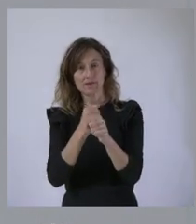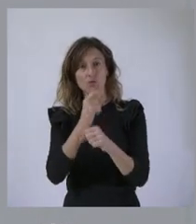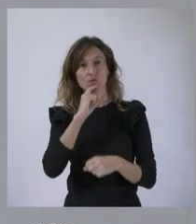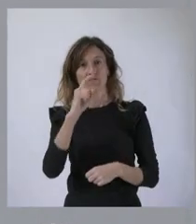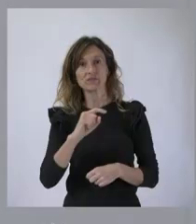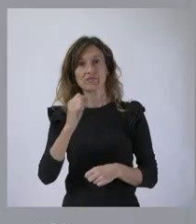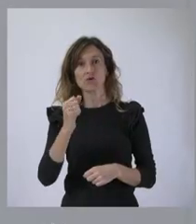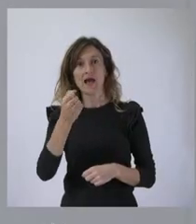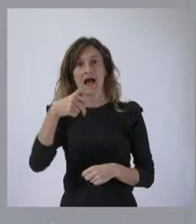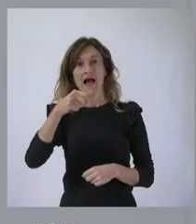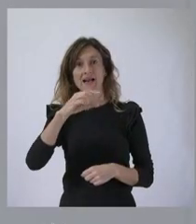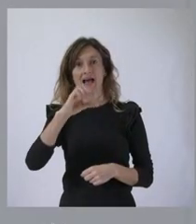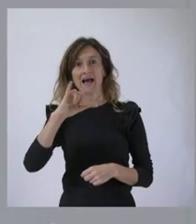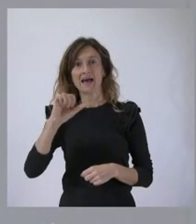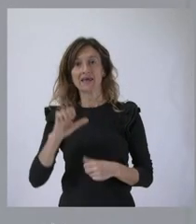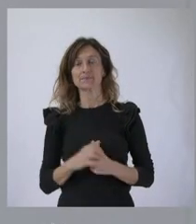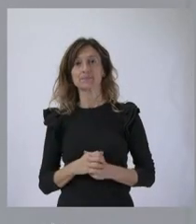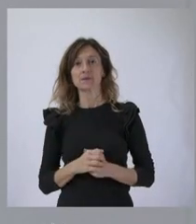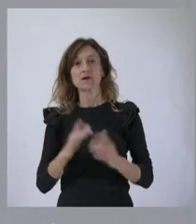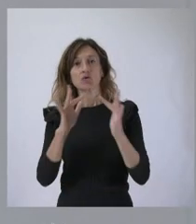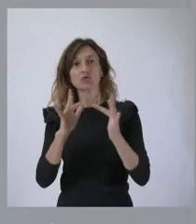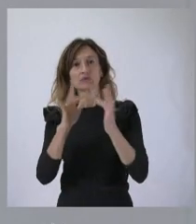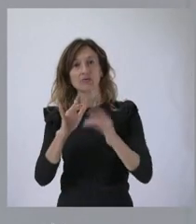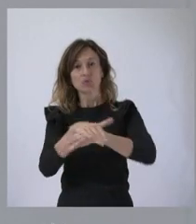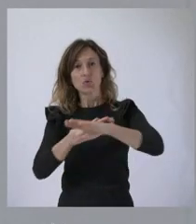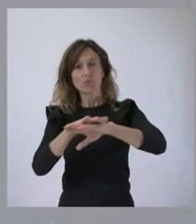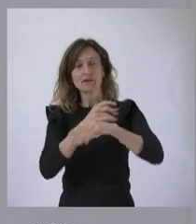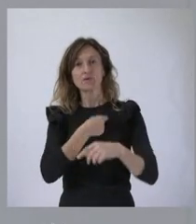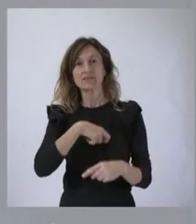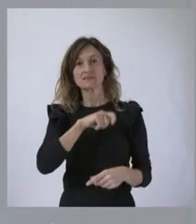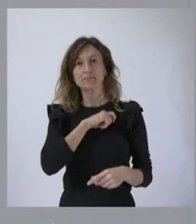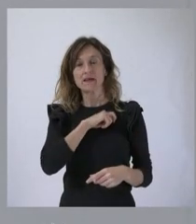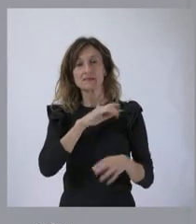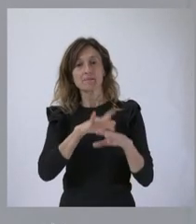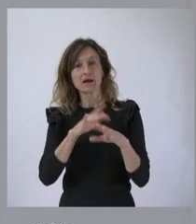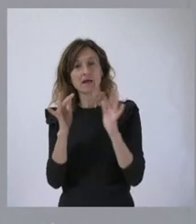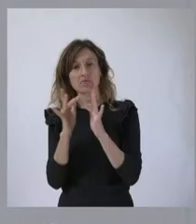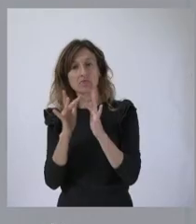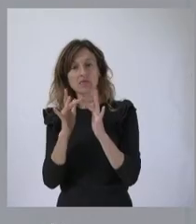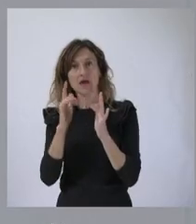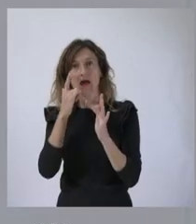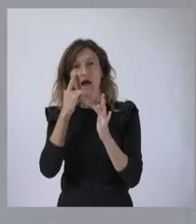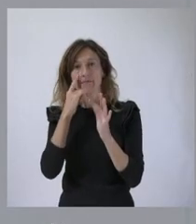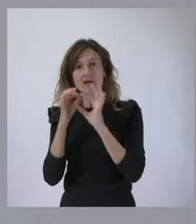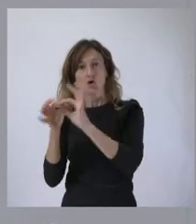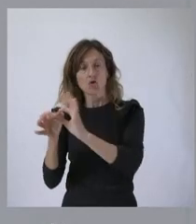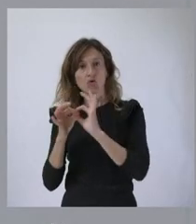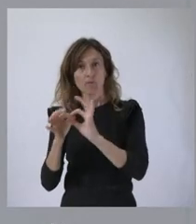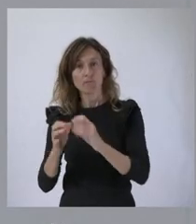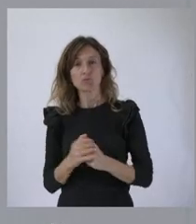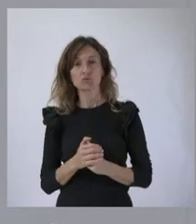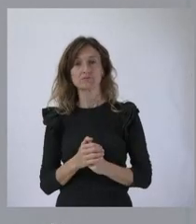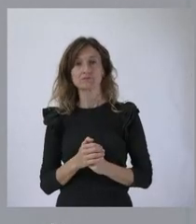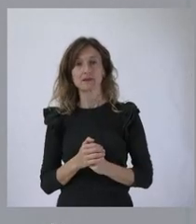anclaje que estamos en contacto con el gobierno de España para tener una posición común entre las tres